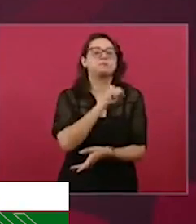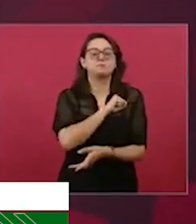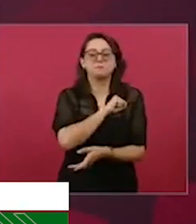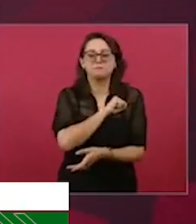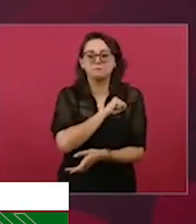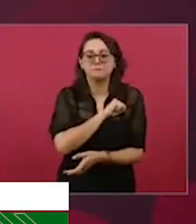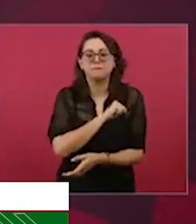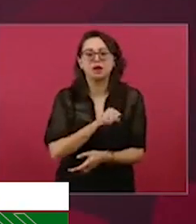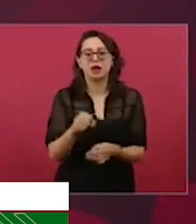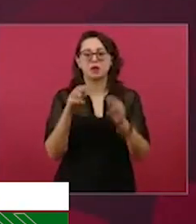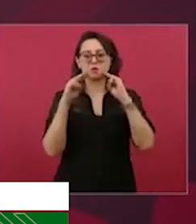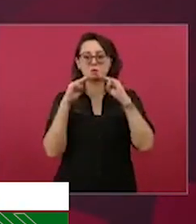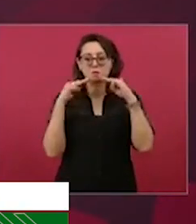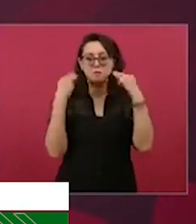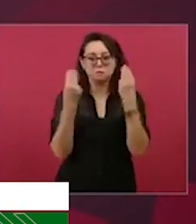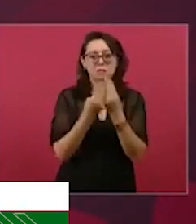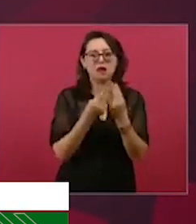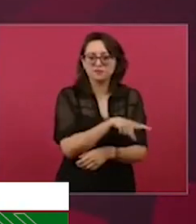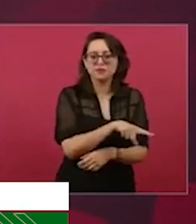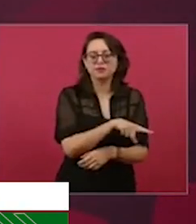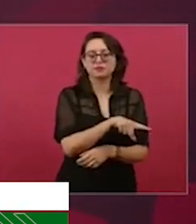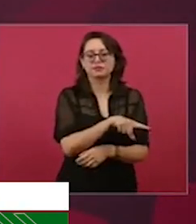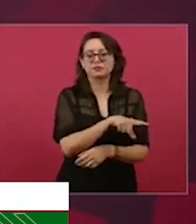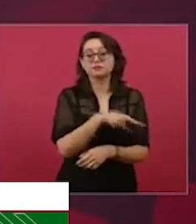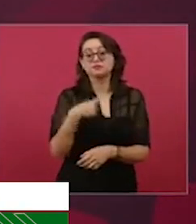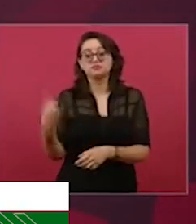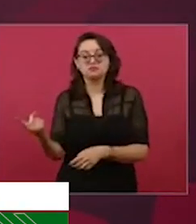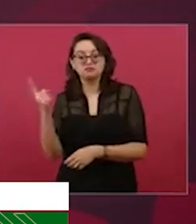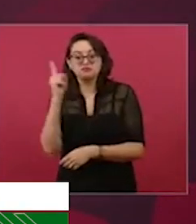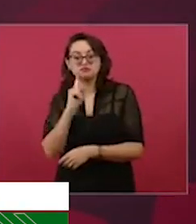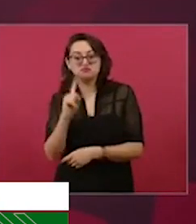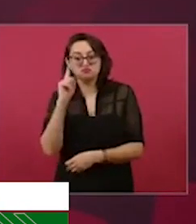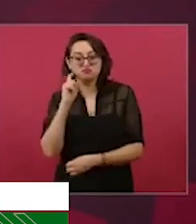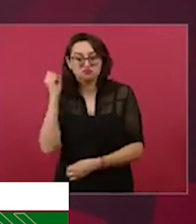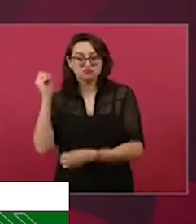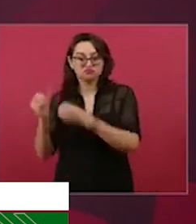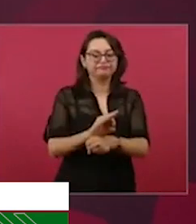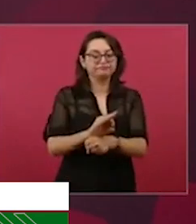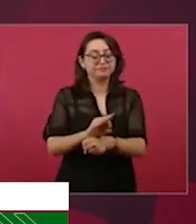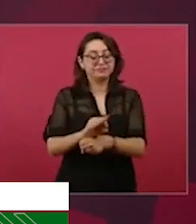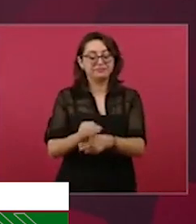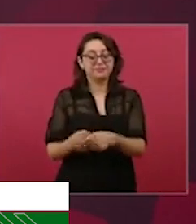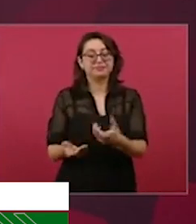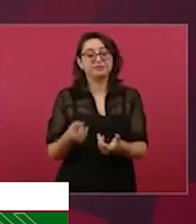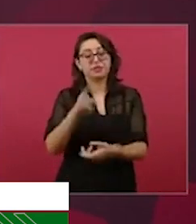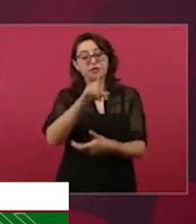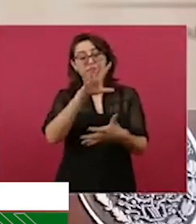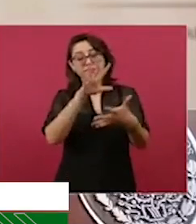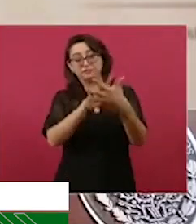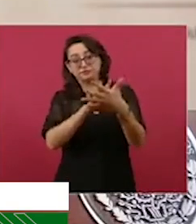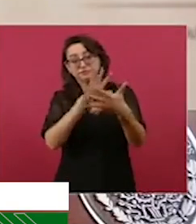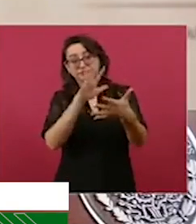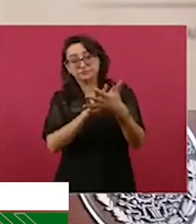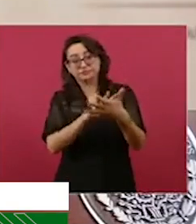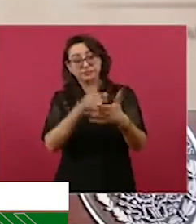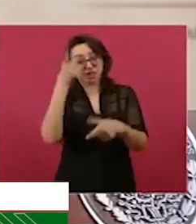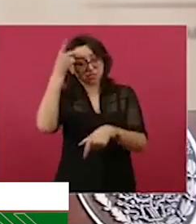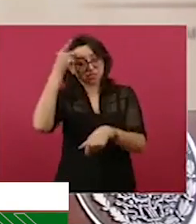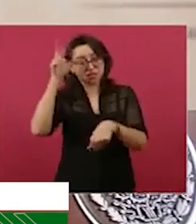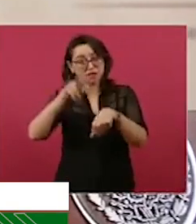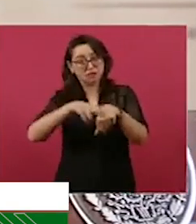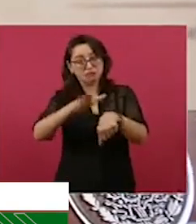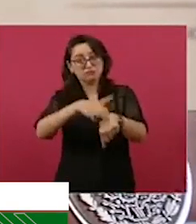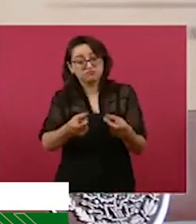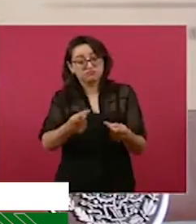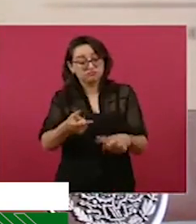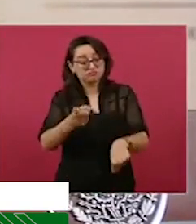un grupo de la delincuencia organizada y da un plazo a los encargados del